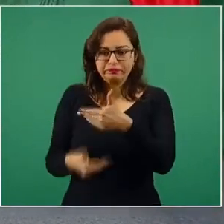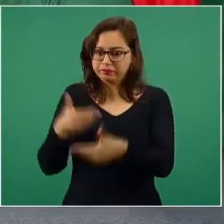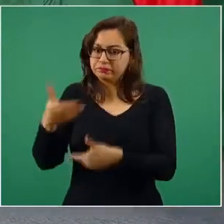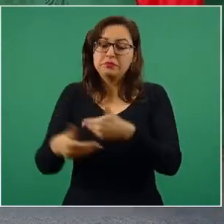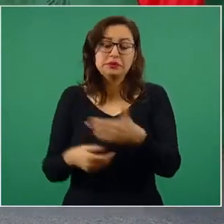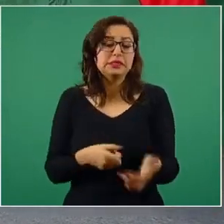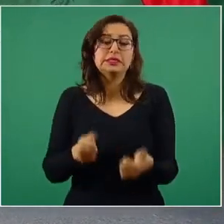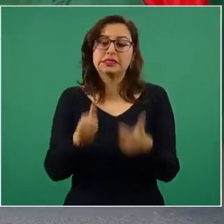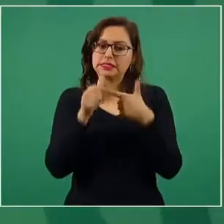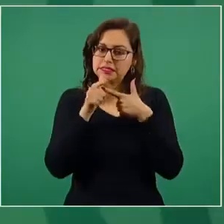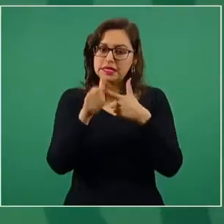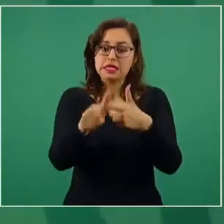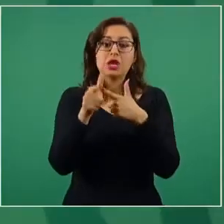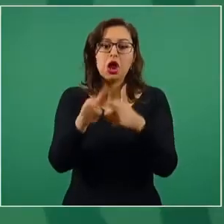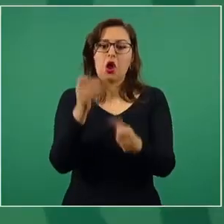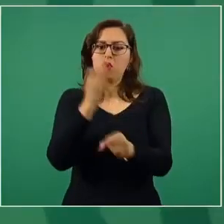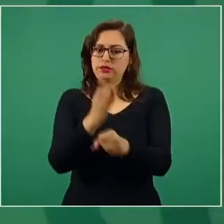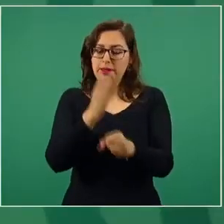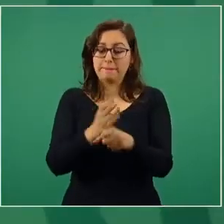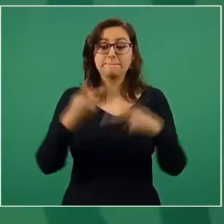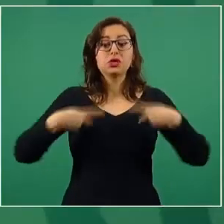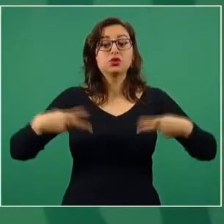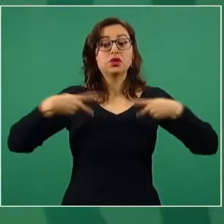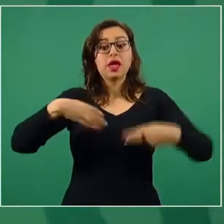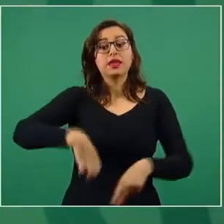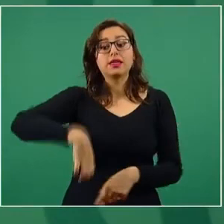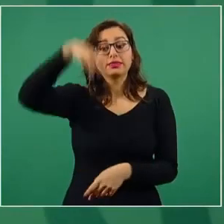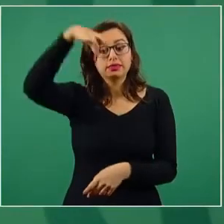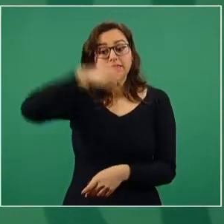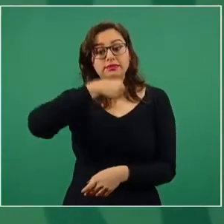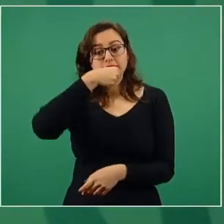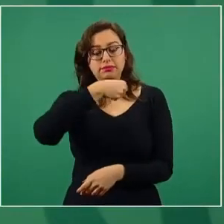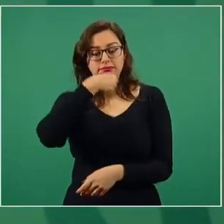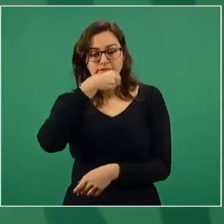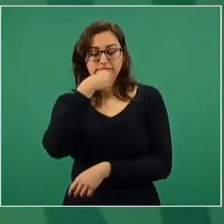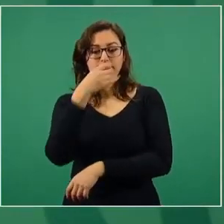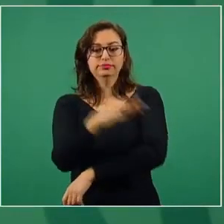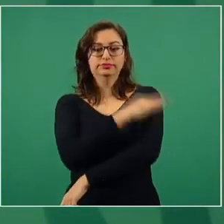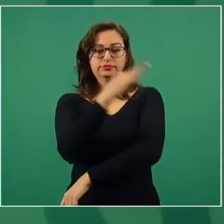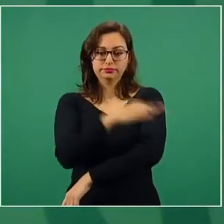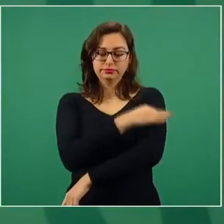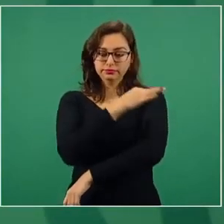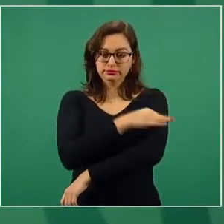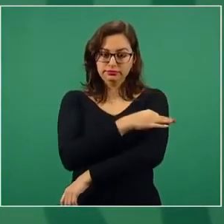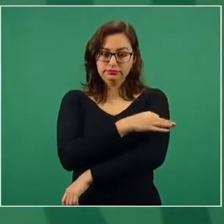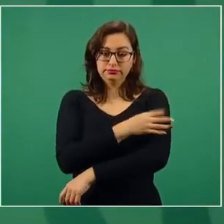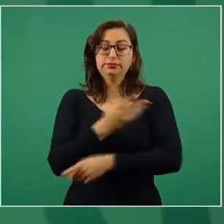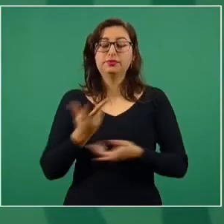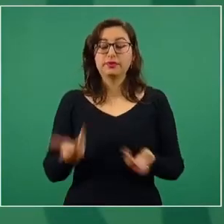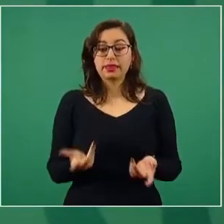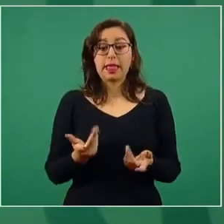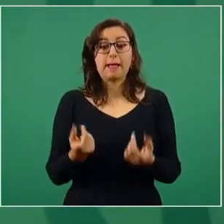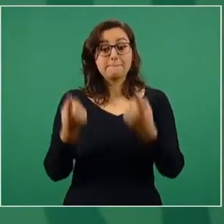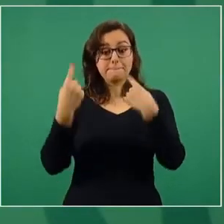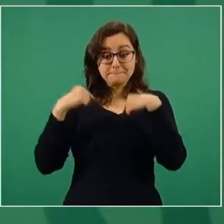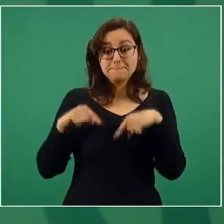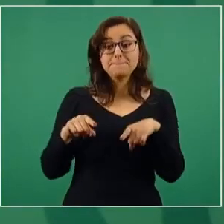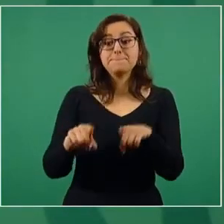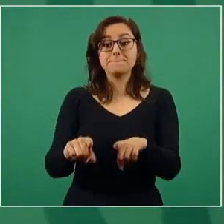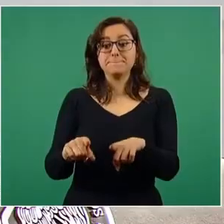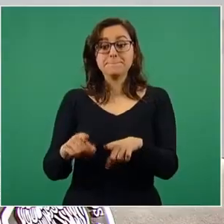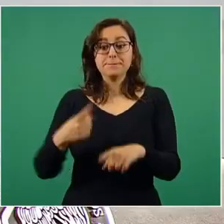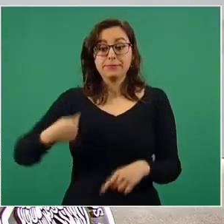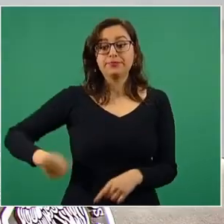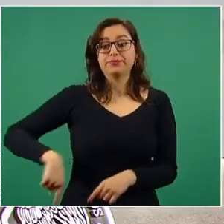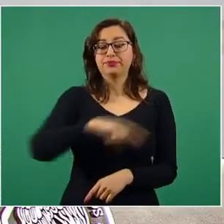con adultos mayores para el caso de la vacunación. Y nos estamos apurando